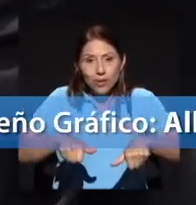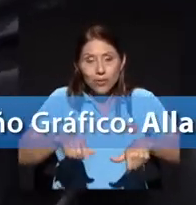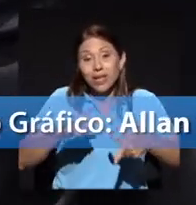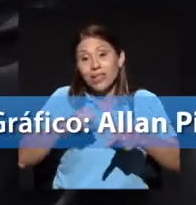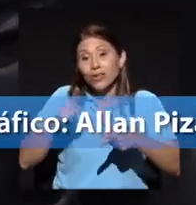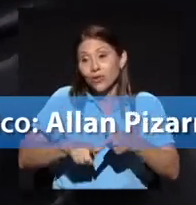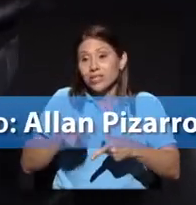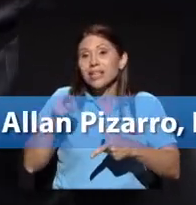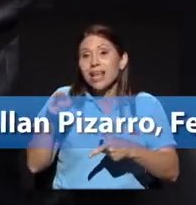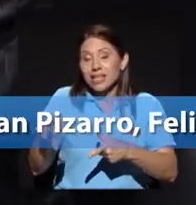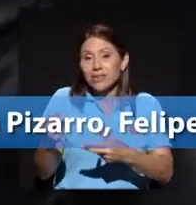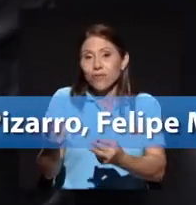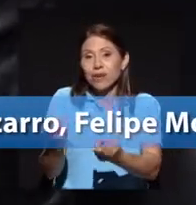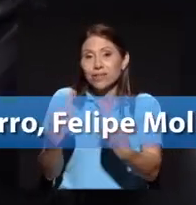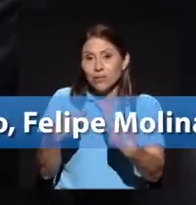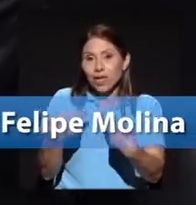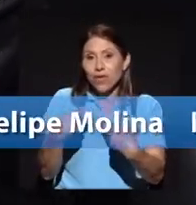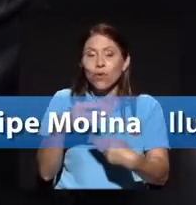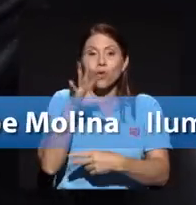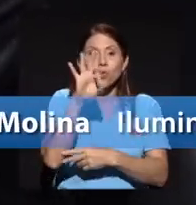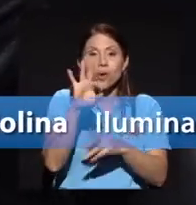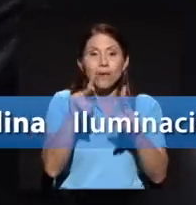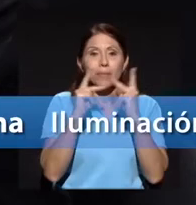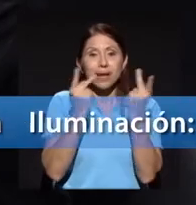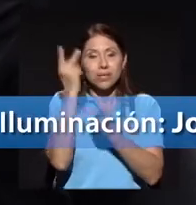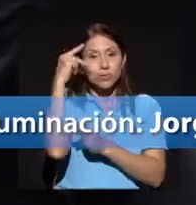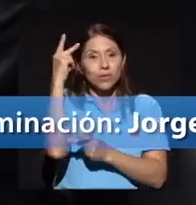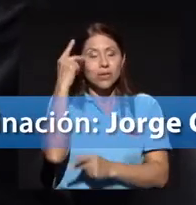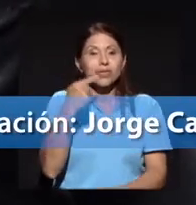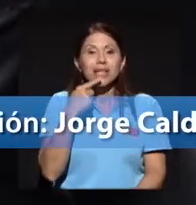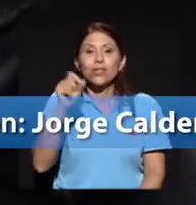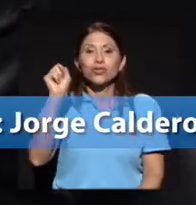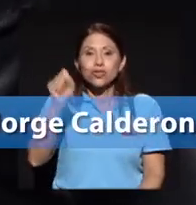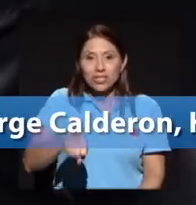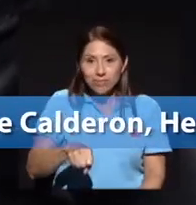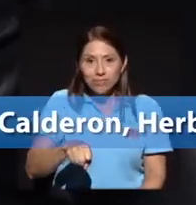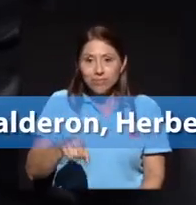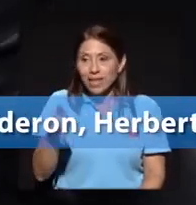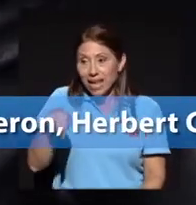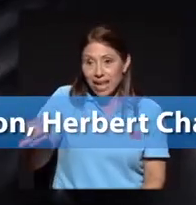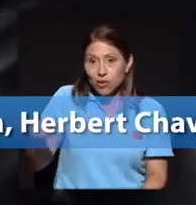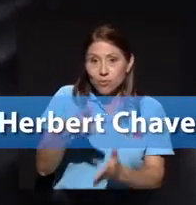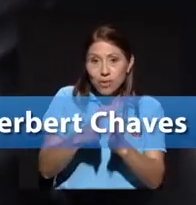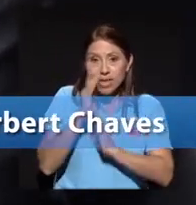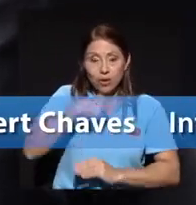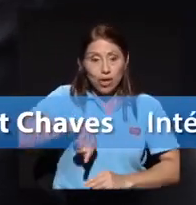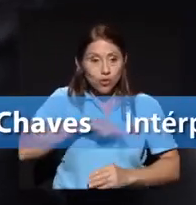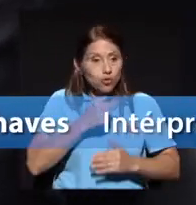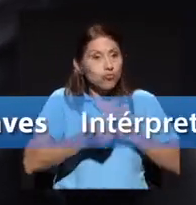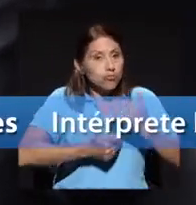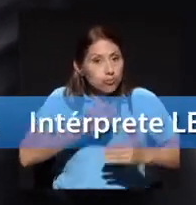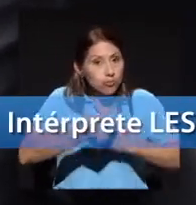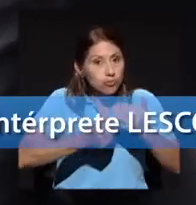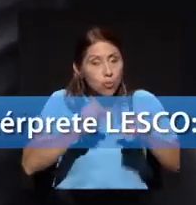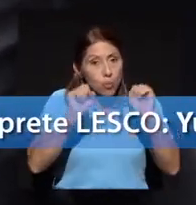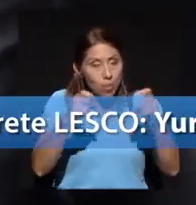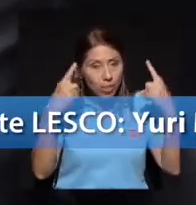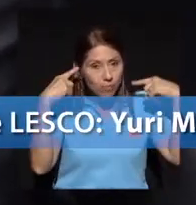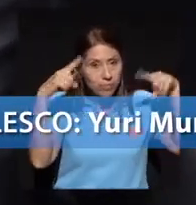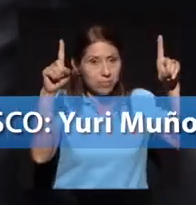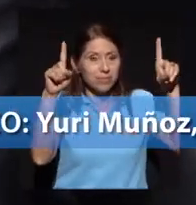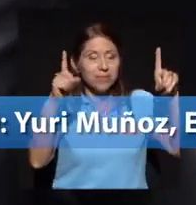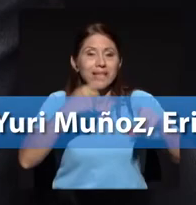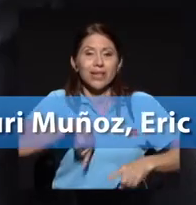nueve partidos dijeron si nos pidieron faciliten este proceso llévelo a buen puerto y